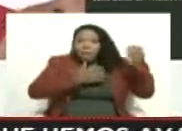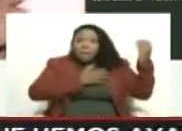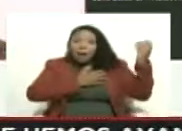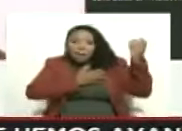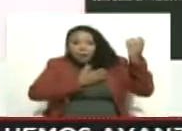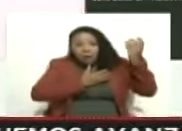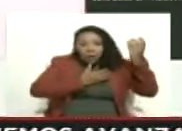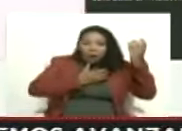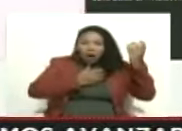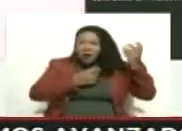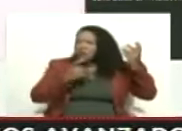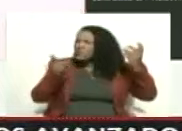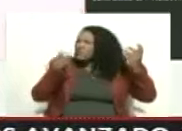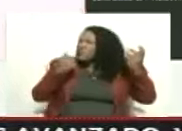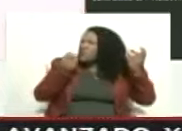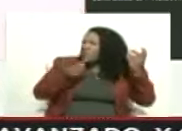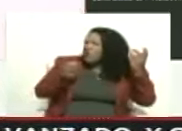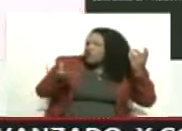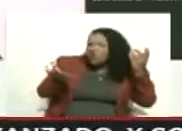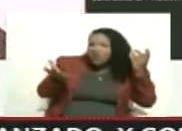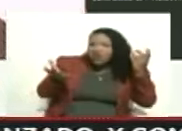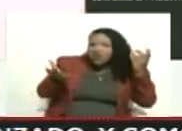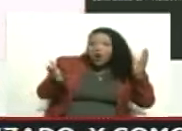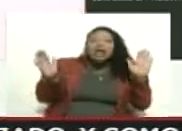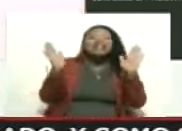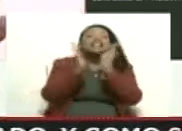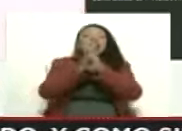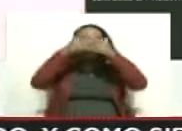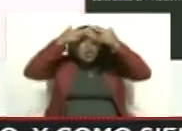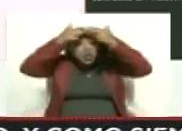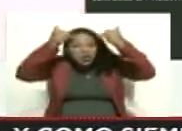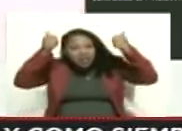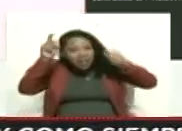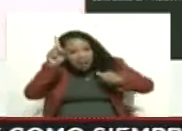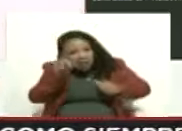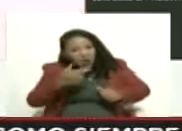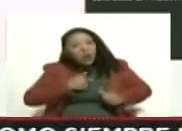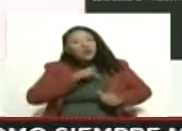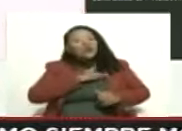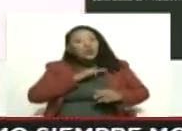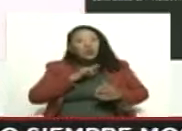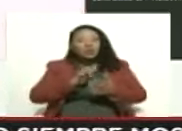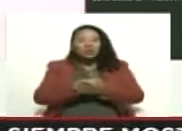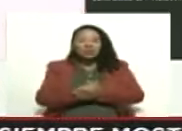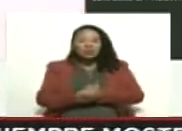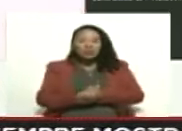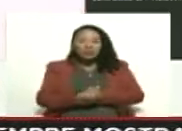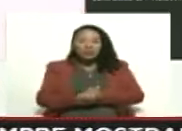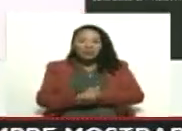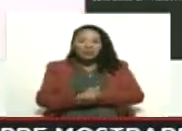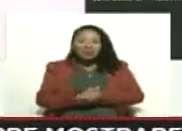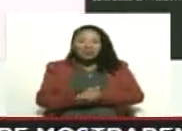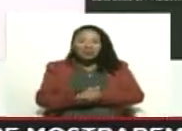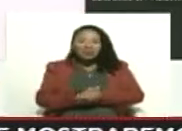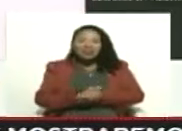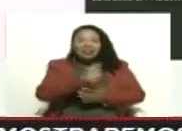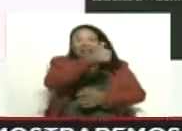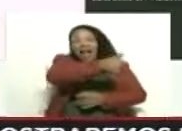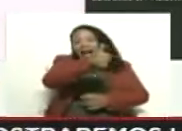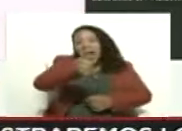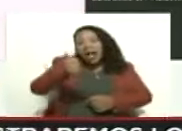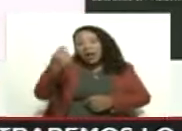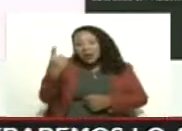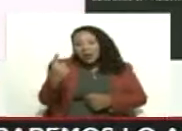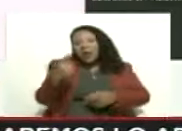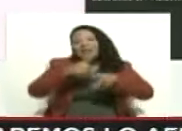fue Carmen los Santos Inocentes nosotros pues cada quien